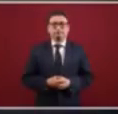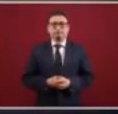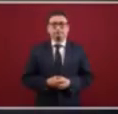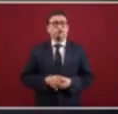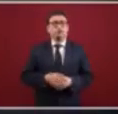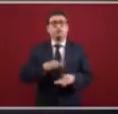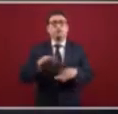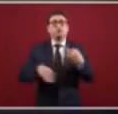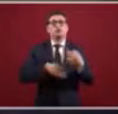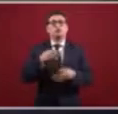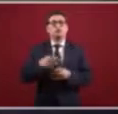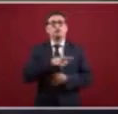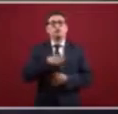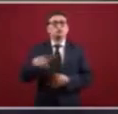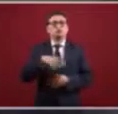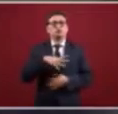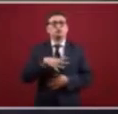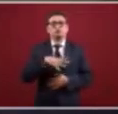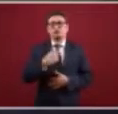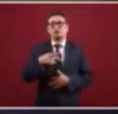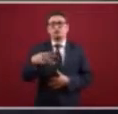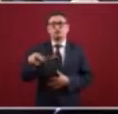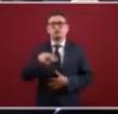Todos tienen su